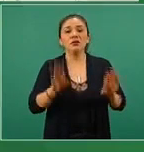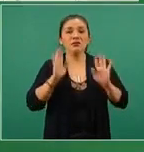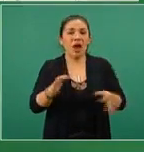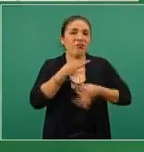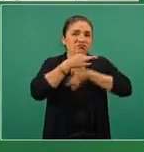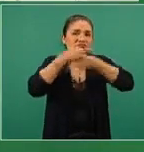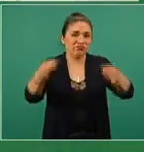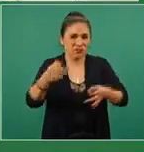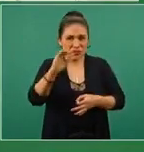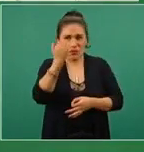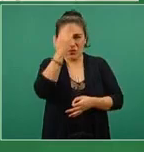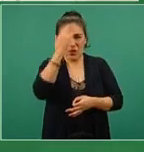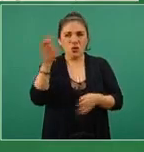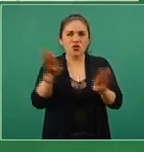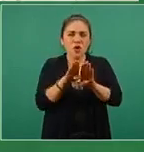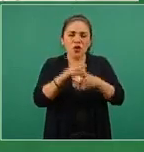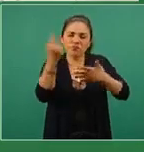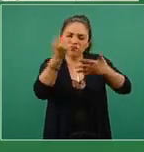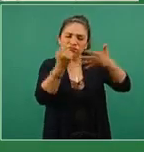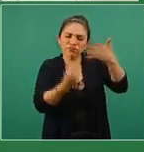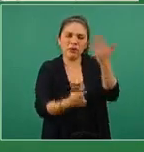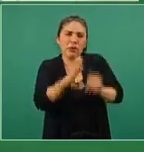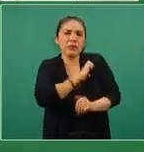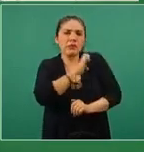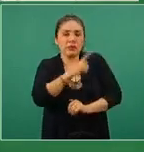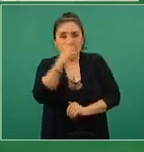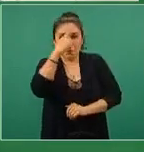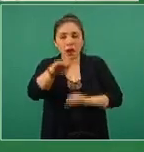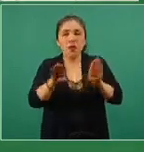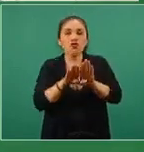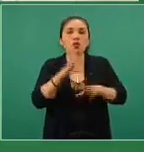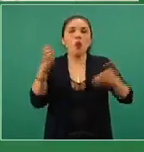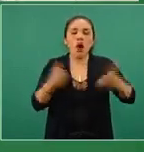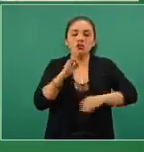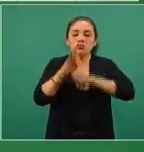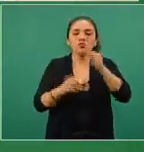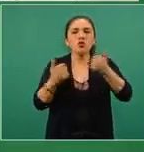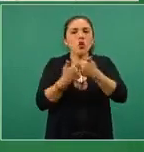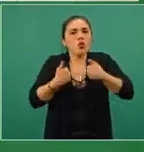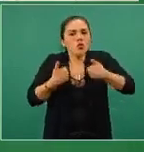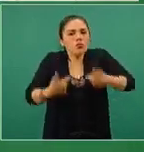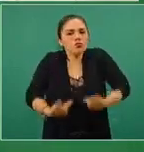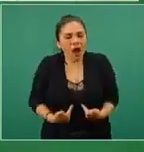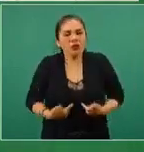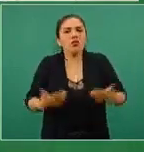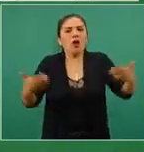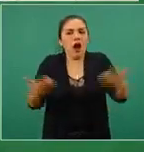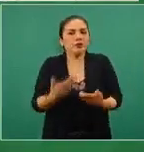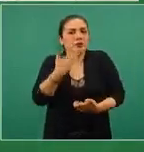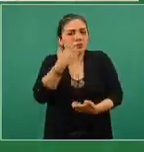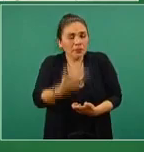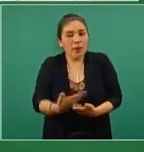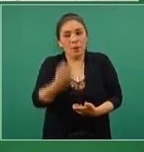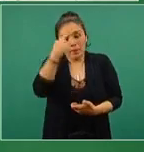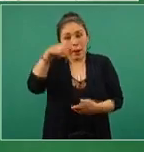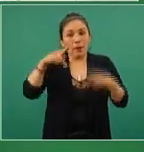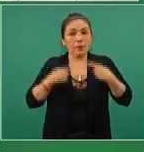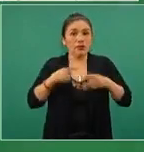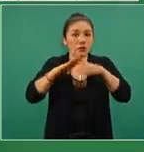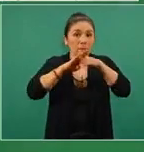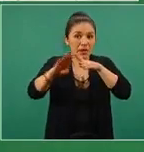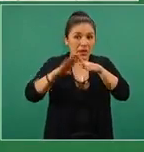a conocer en un lineamiento específico para el tratamiento humanizado como debe ser al